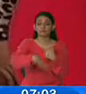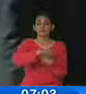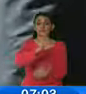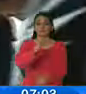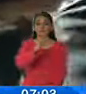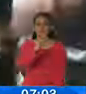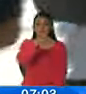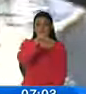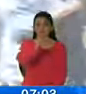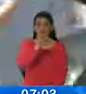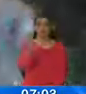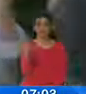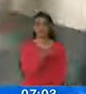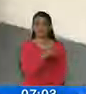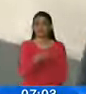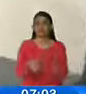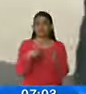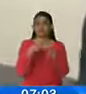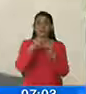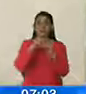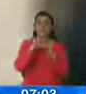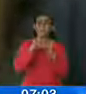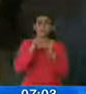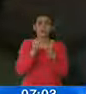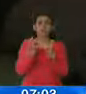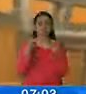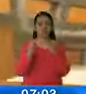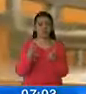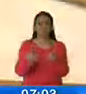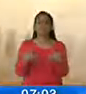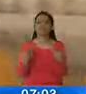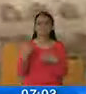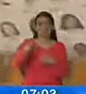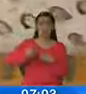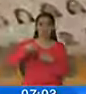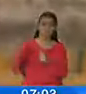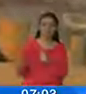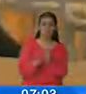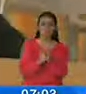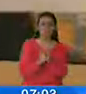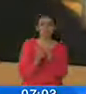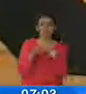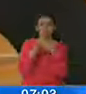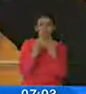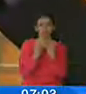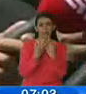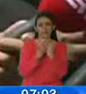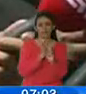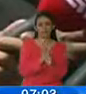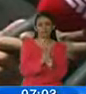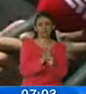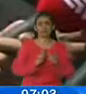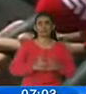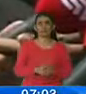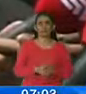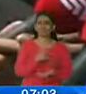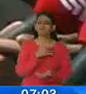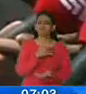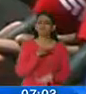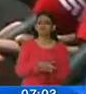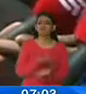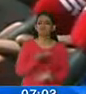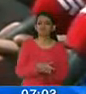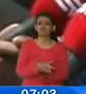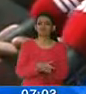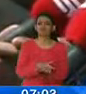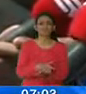Tarqui. Mientras que Ramiro Aguilar, de Fuerza Ecuador, hizo lo propio en Quito, acompañado de sus familiares cercanos. Me siento tranquilo.